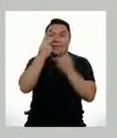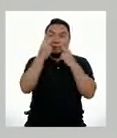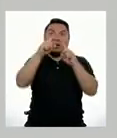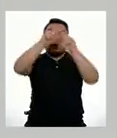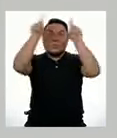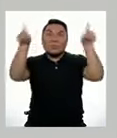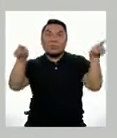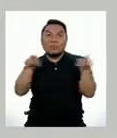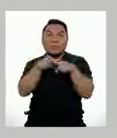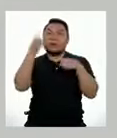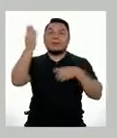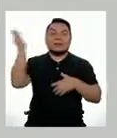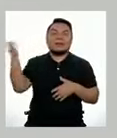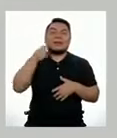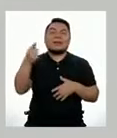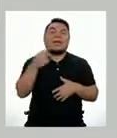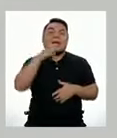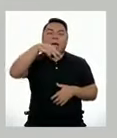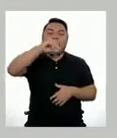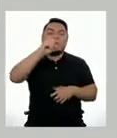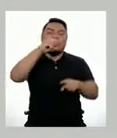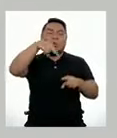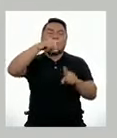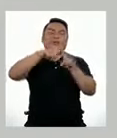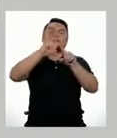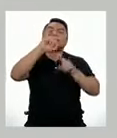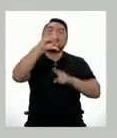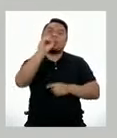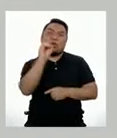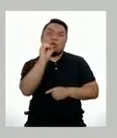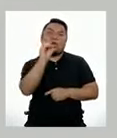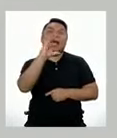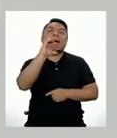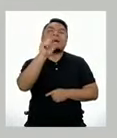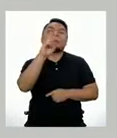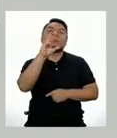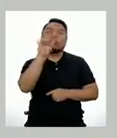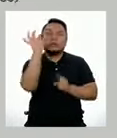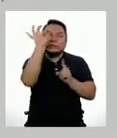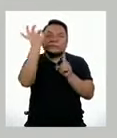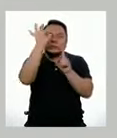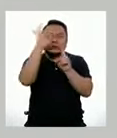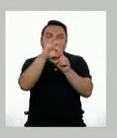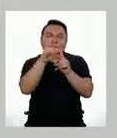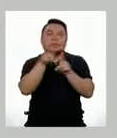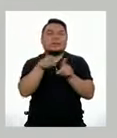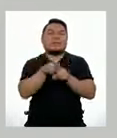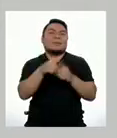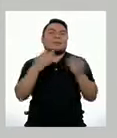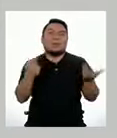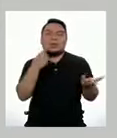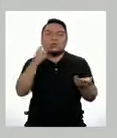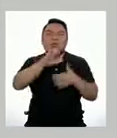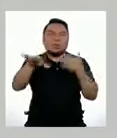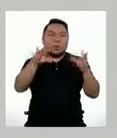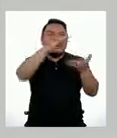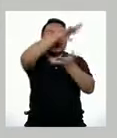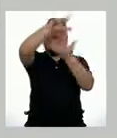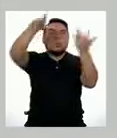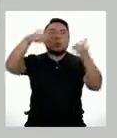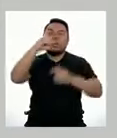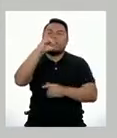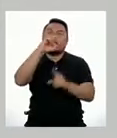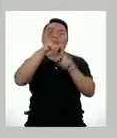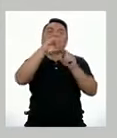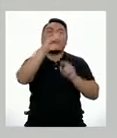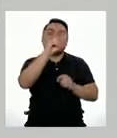el gráfico están el monóxido de carbono, compuestos orgánicos volátiles, partículas totales en suspensión,